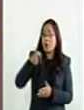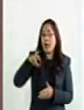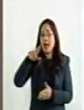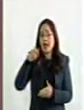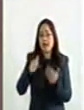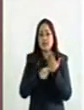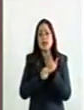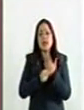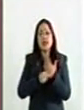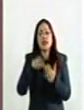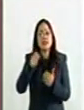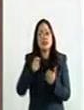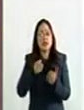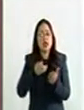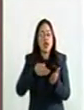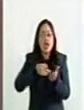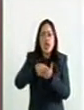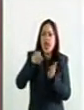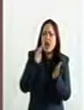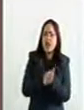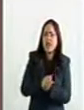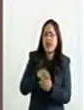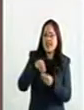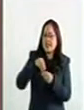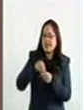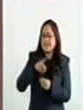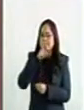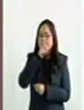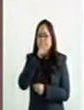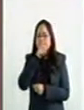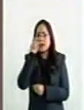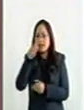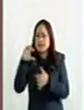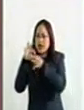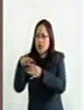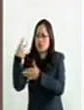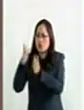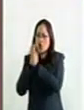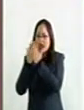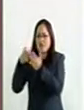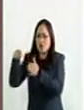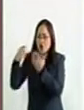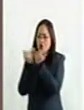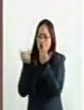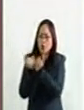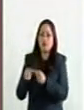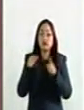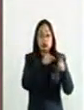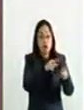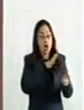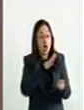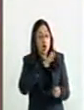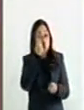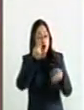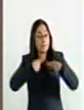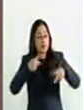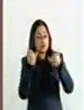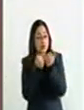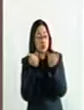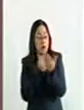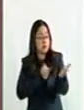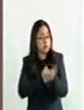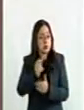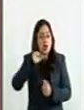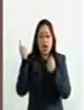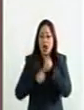El héroe discreto. Esa fascinante hidalguía ciudadana de la que es capaz un hombre en un momento